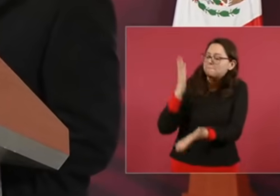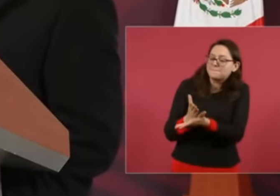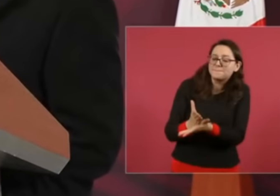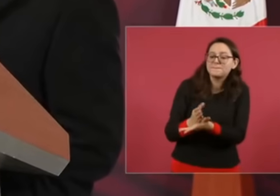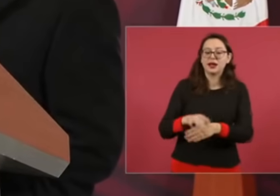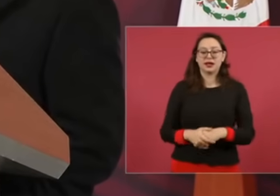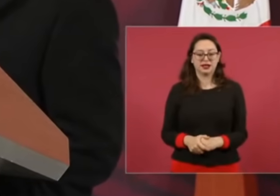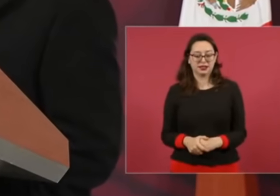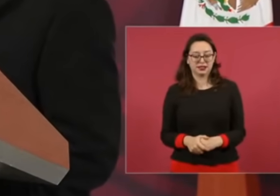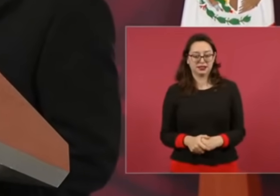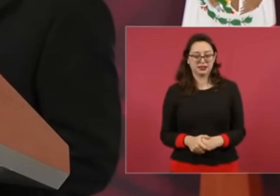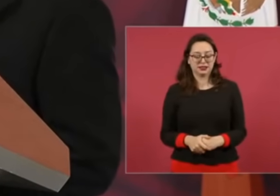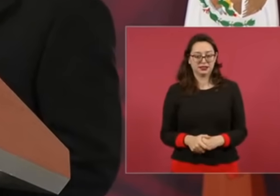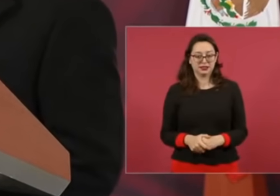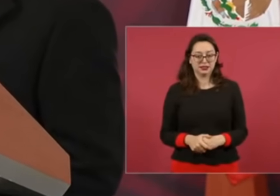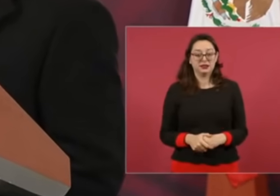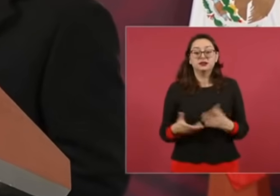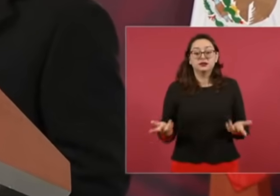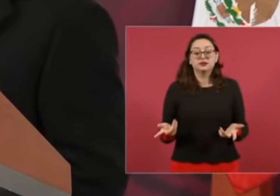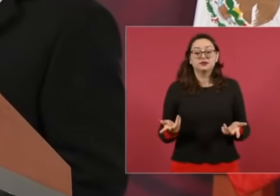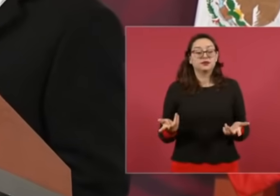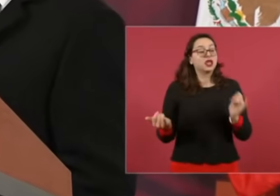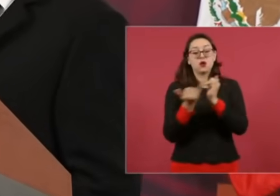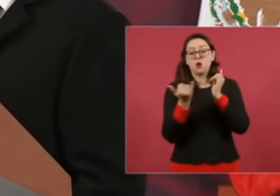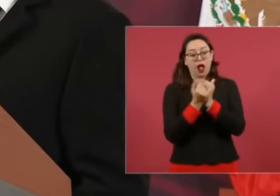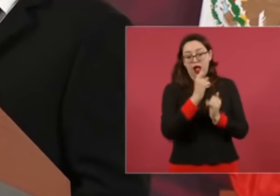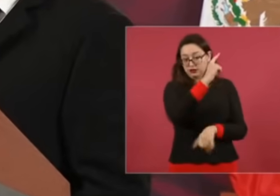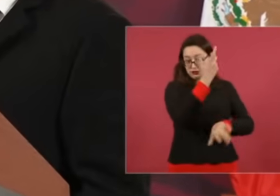es lo que padecen en Estados Unidos,